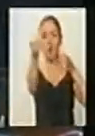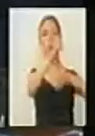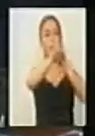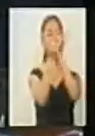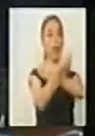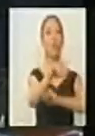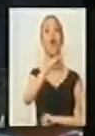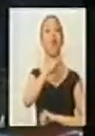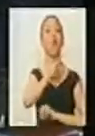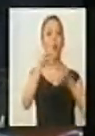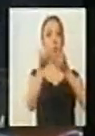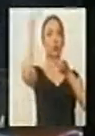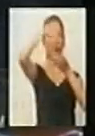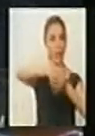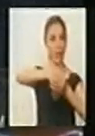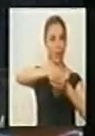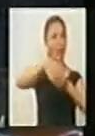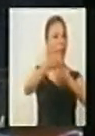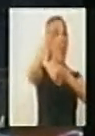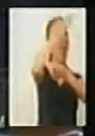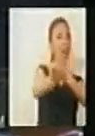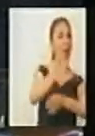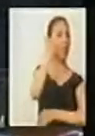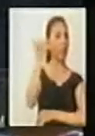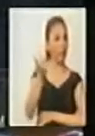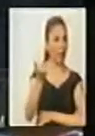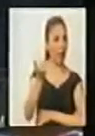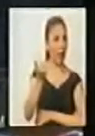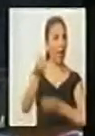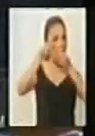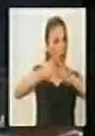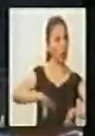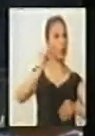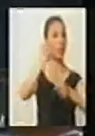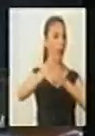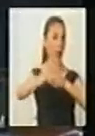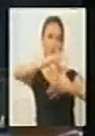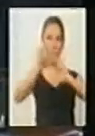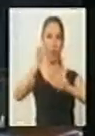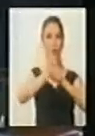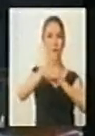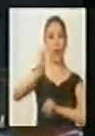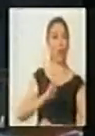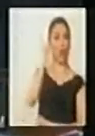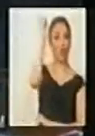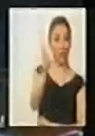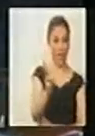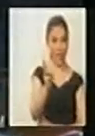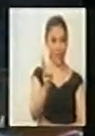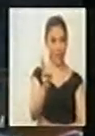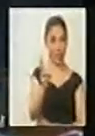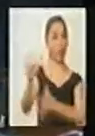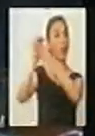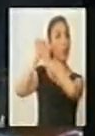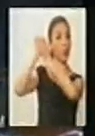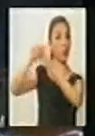integrados. En realidad es algo que ya viene ocurriendo durante todos estos ya casi 2 años de gestión, en donde han